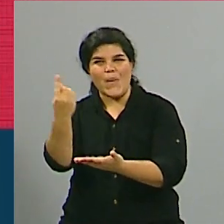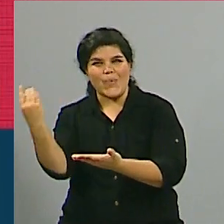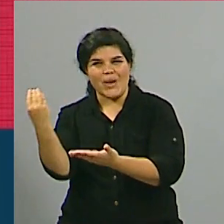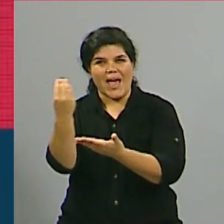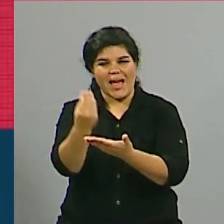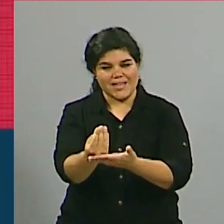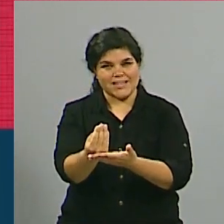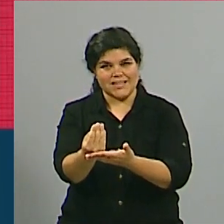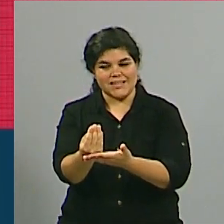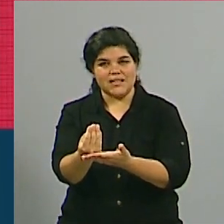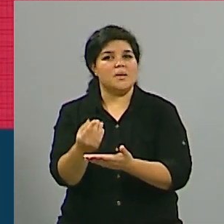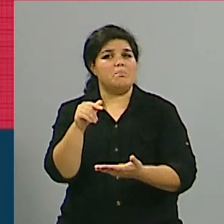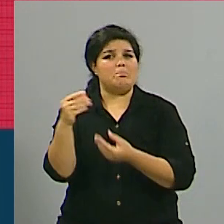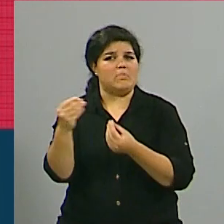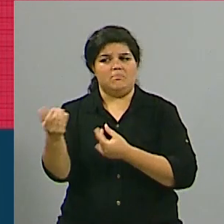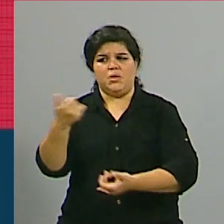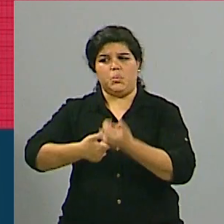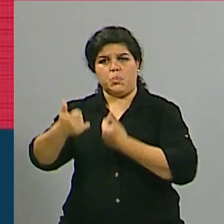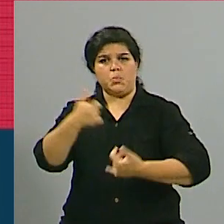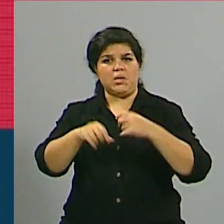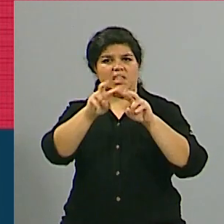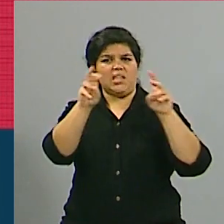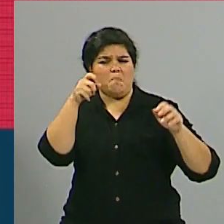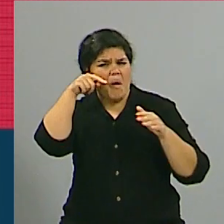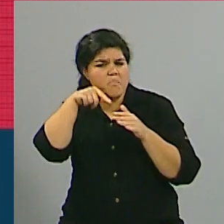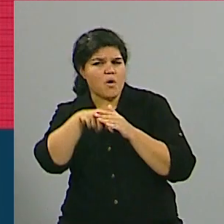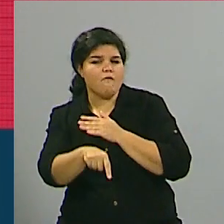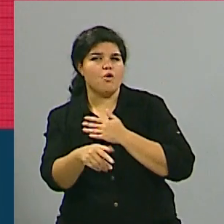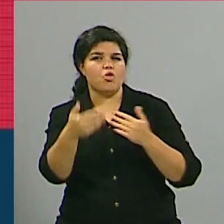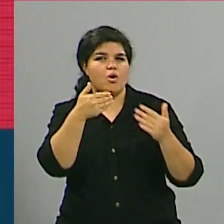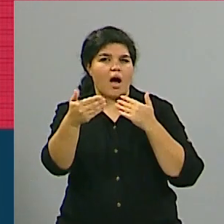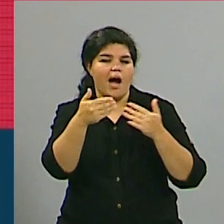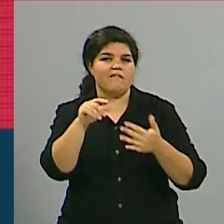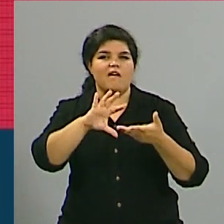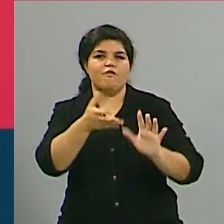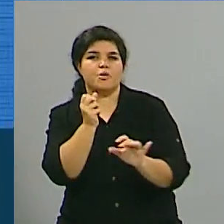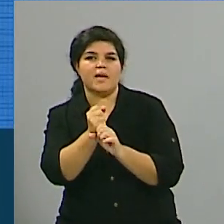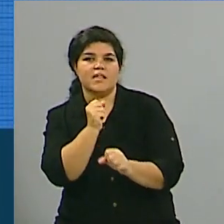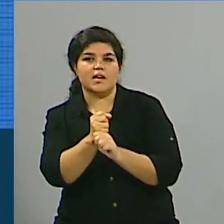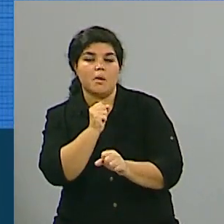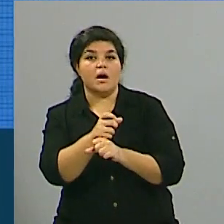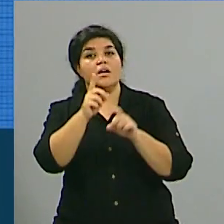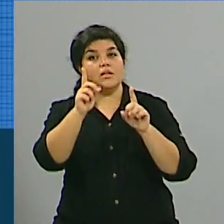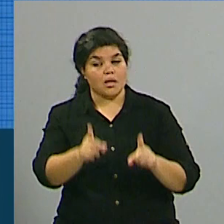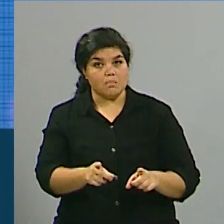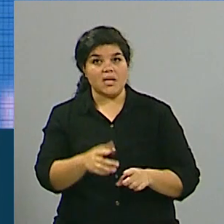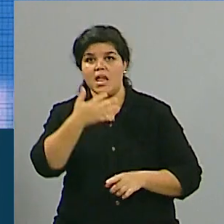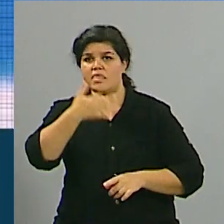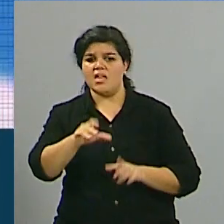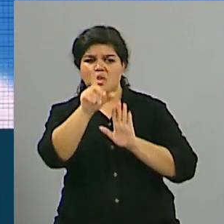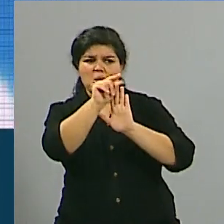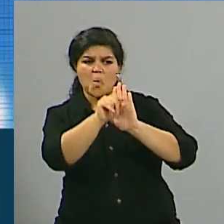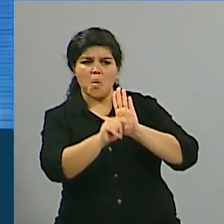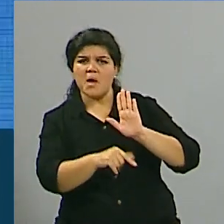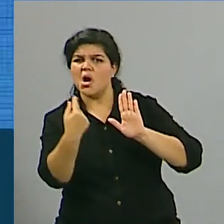de Suban Córdoba para que ahondemos un poquito de qué se trata, cómo han trabajado y de pronto cómo debemos interpretar estos